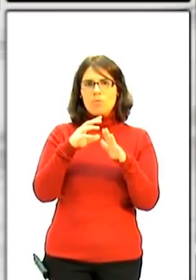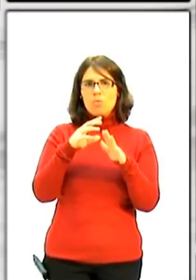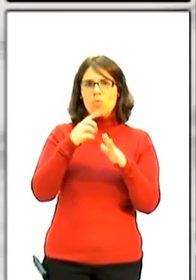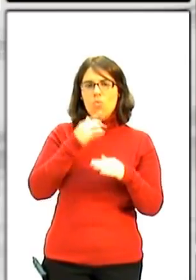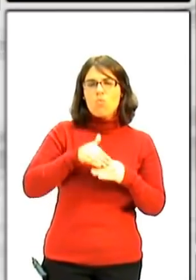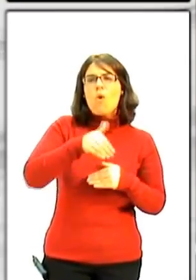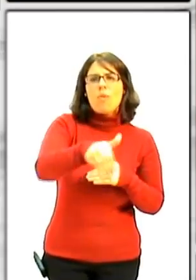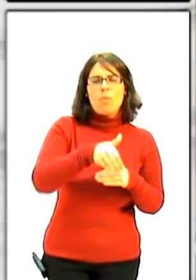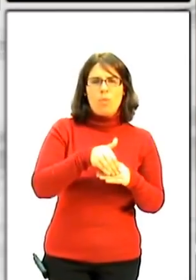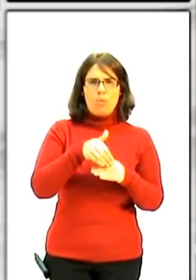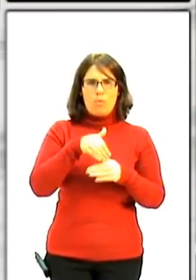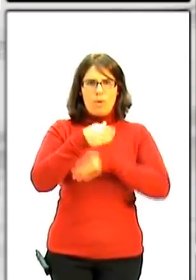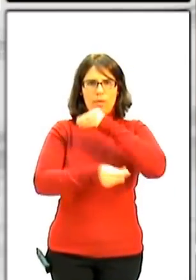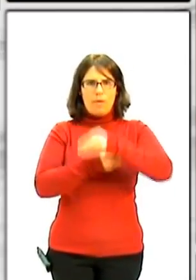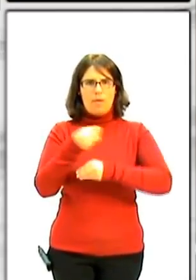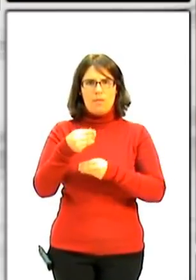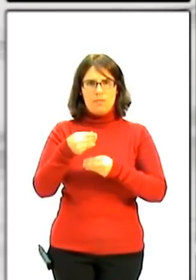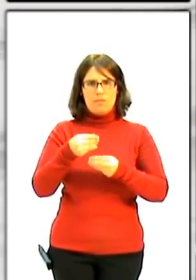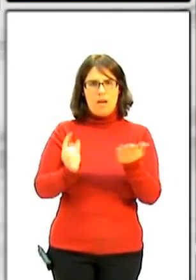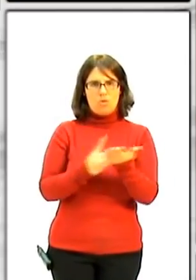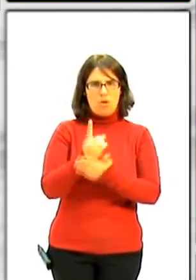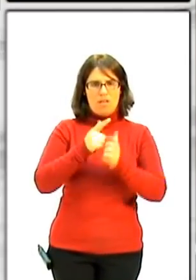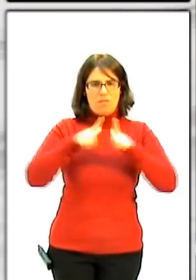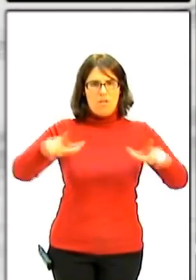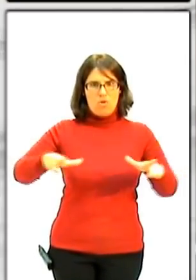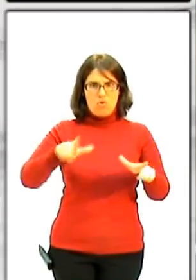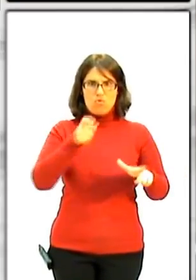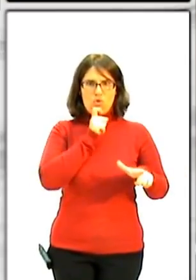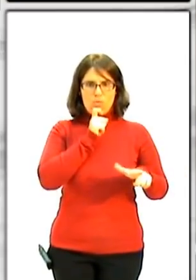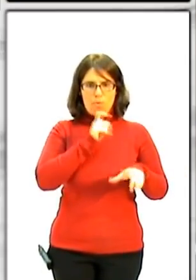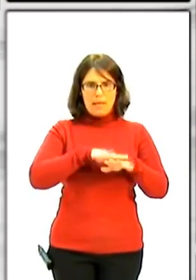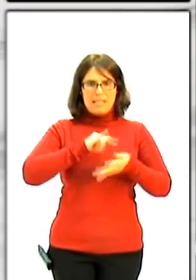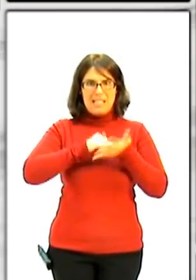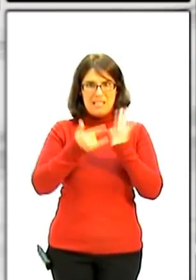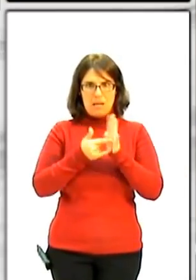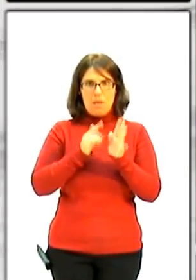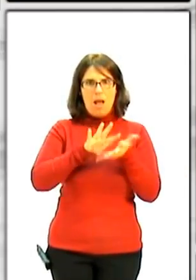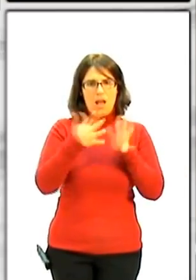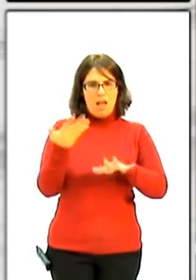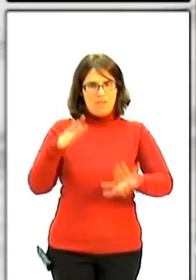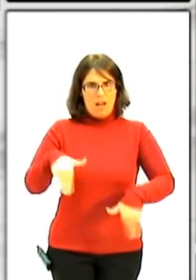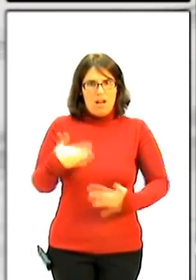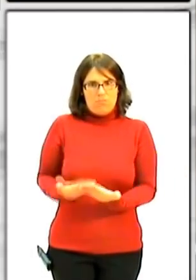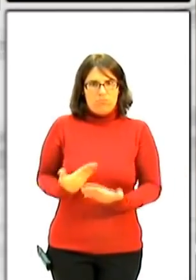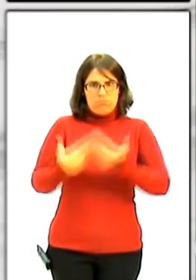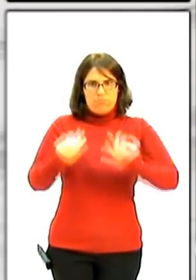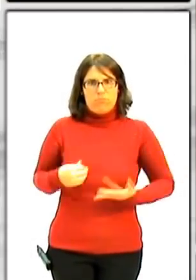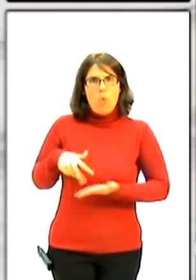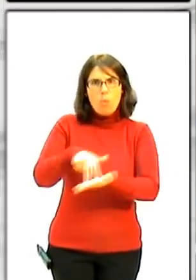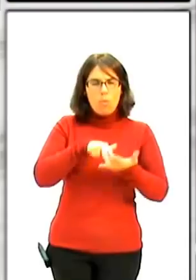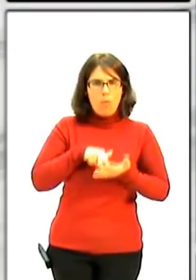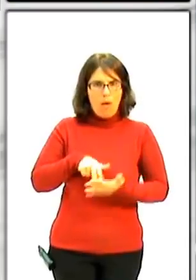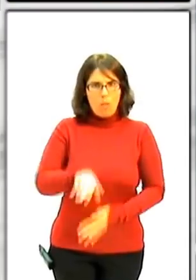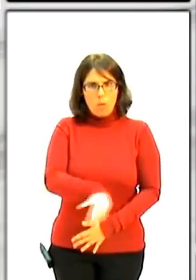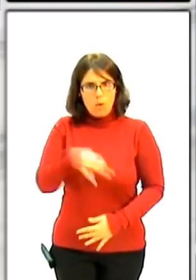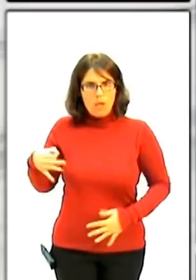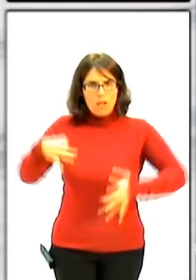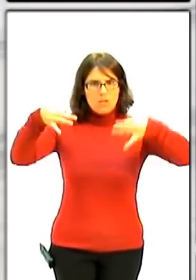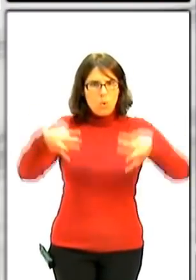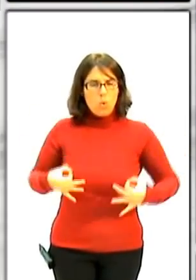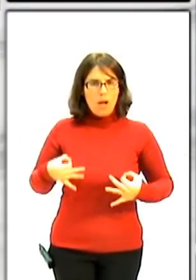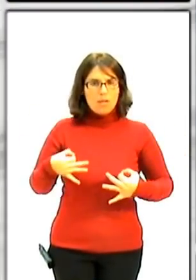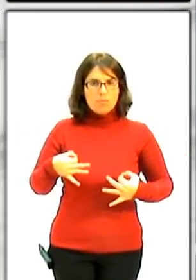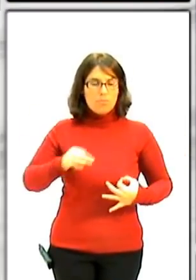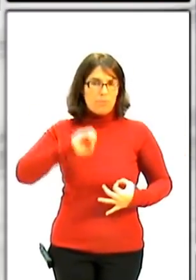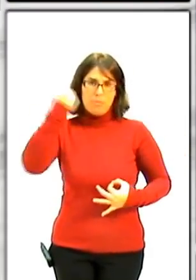¿no? Como un sistema, o en el que un sistema se va a basar para garantizarte una movilidad adecuada, segura, etcétera, pues necesitamos dos